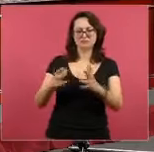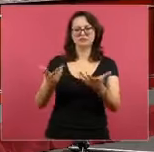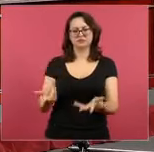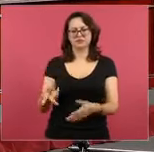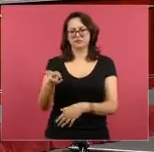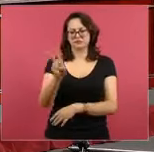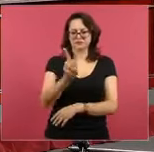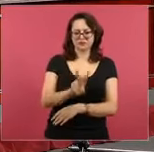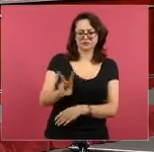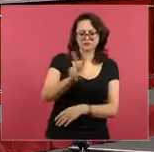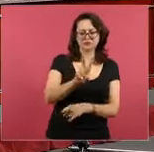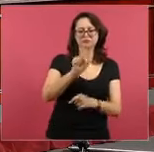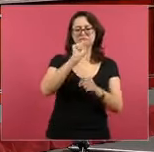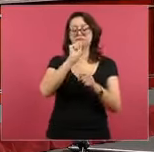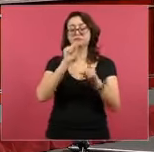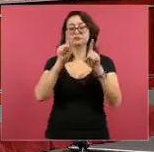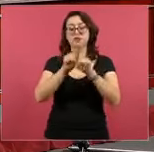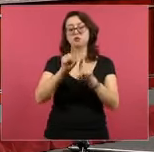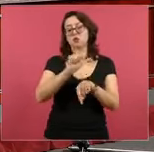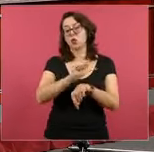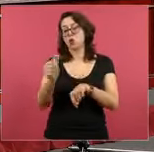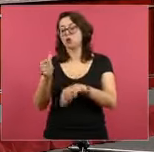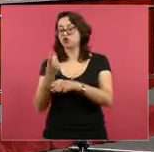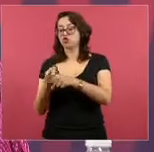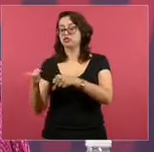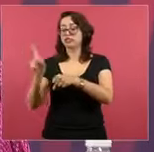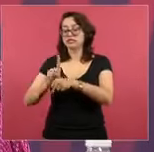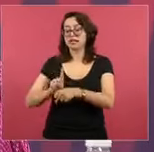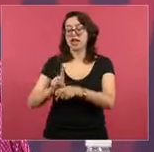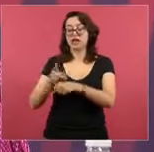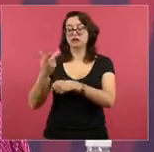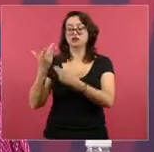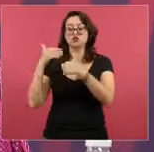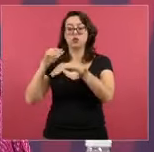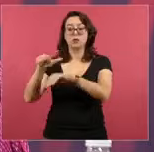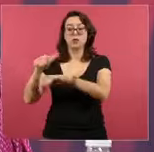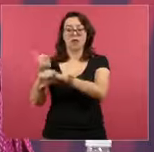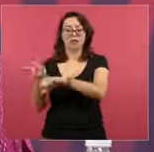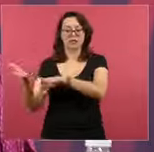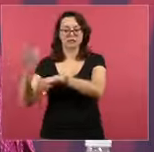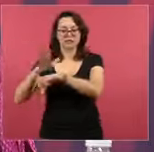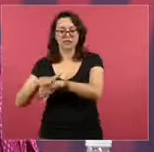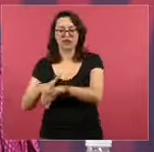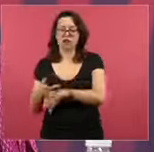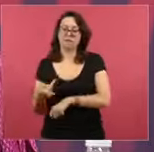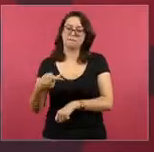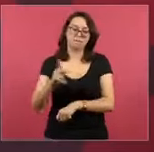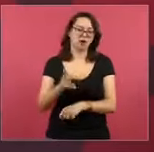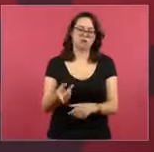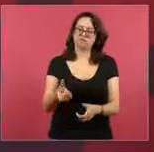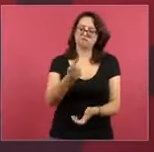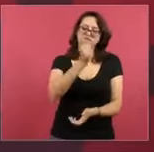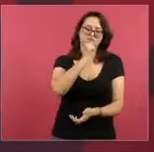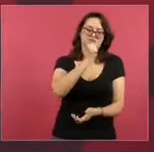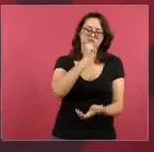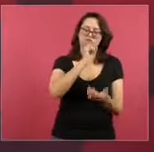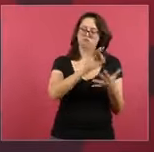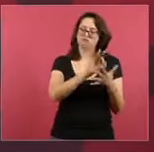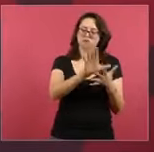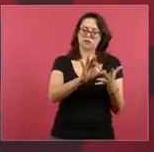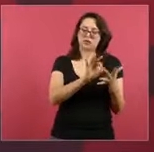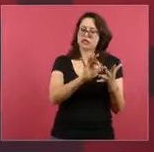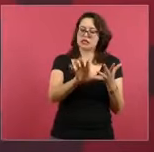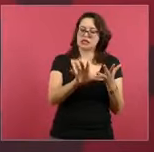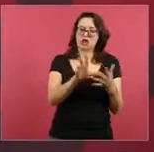para descarga administrativa, pero esta no es carga administrativa. Este es contenido pedagógico. Este